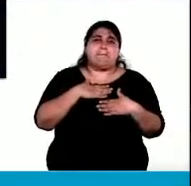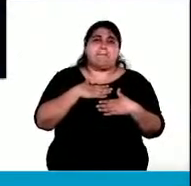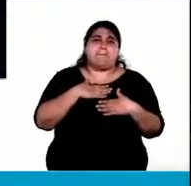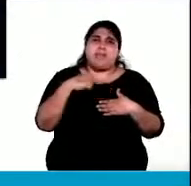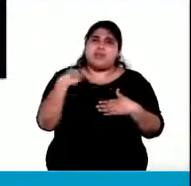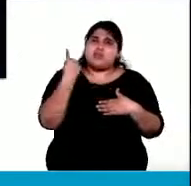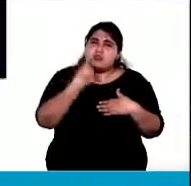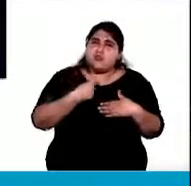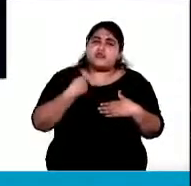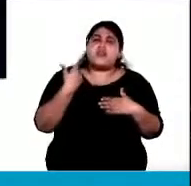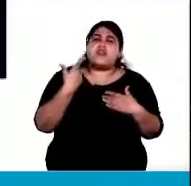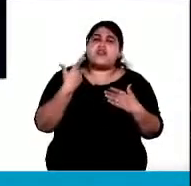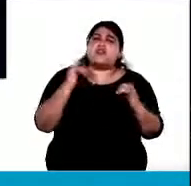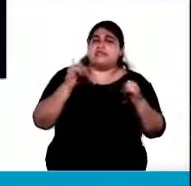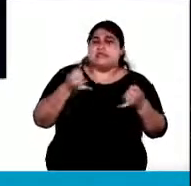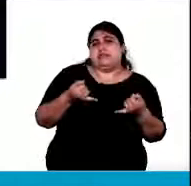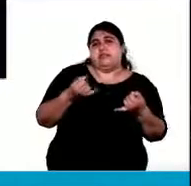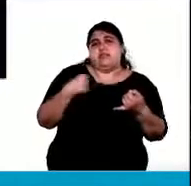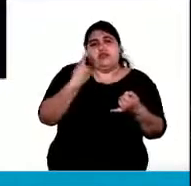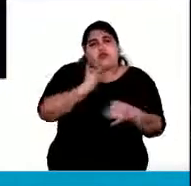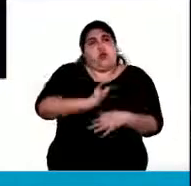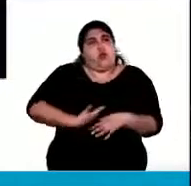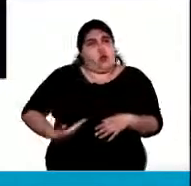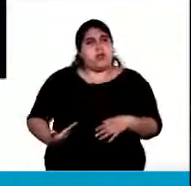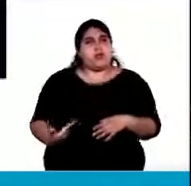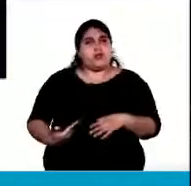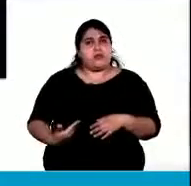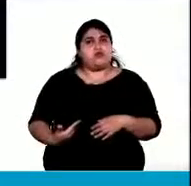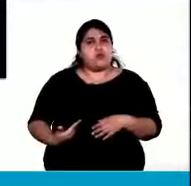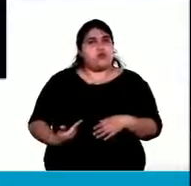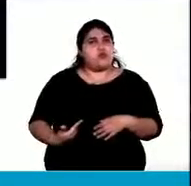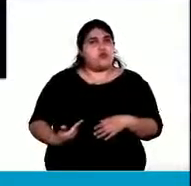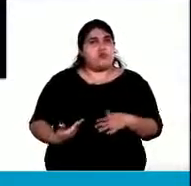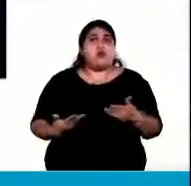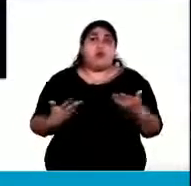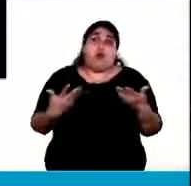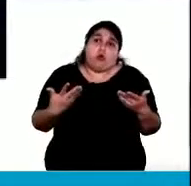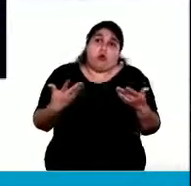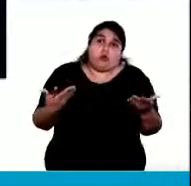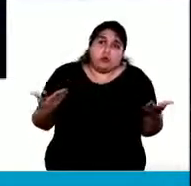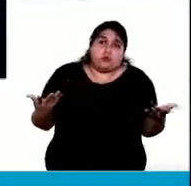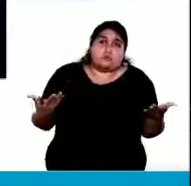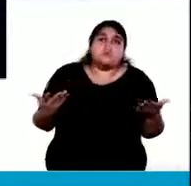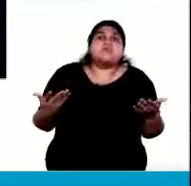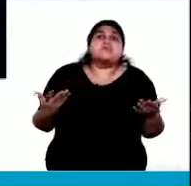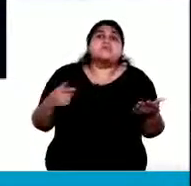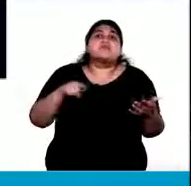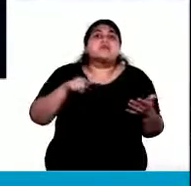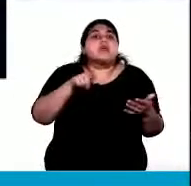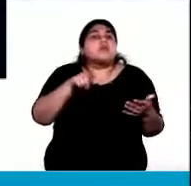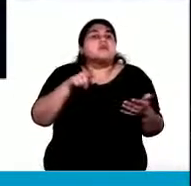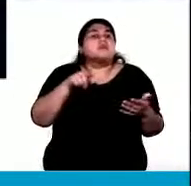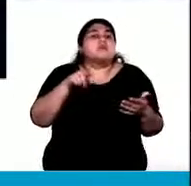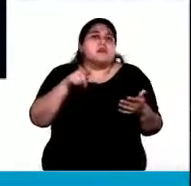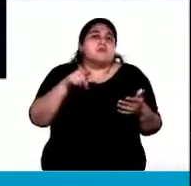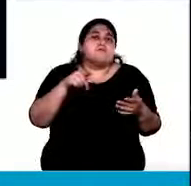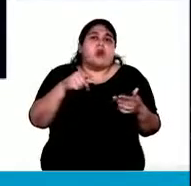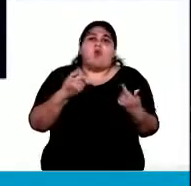nosotros sí somos un gobierno que sin lugar a dudas ha venido a dar